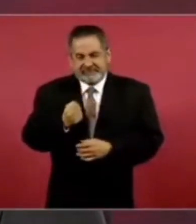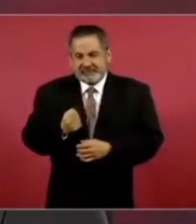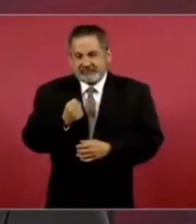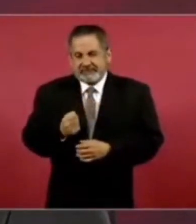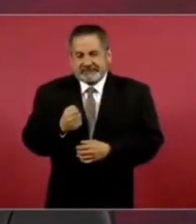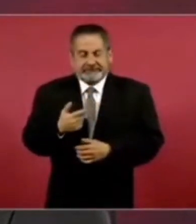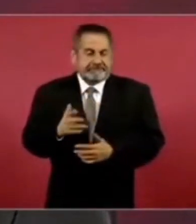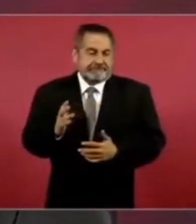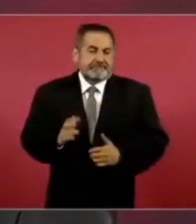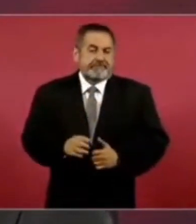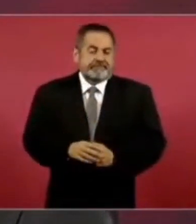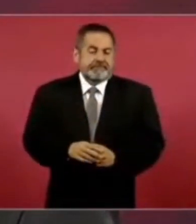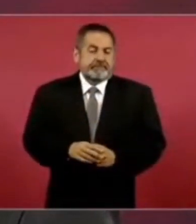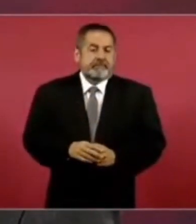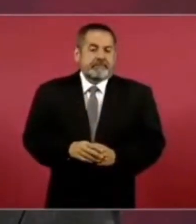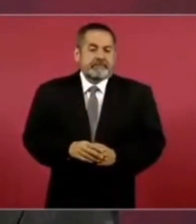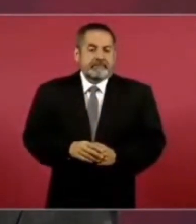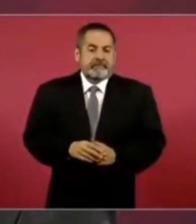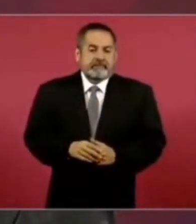Vivir